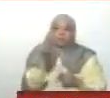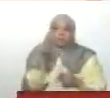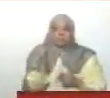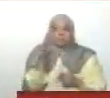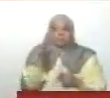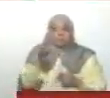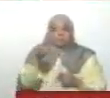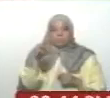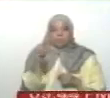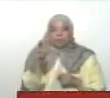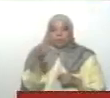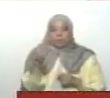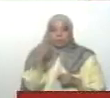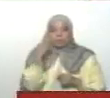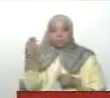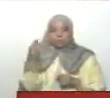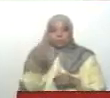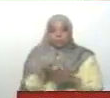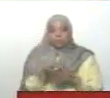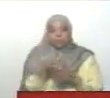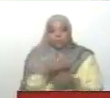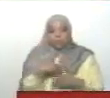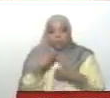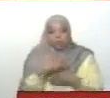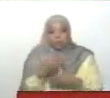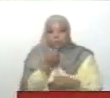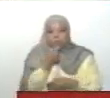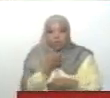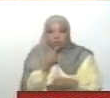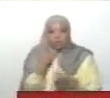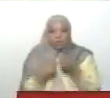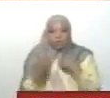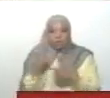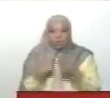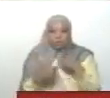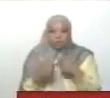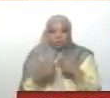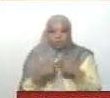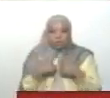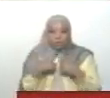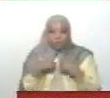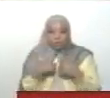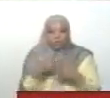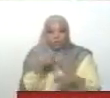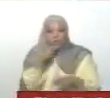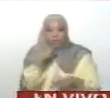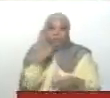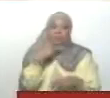Pedrón. Ramón Pedrón. Encantado, presidente. Está bien bonita esa camisa, ¿viste? Pues hasta la orden, presidente. Qué elegante.